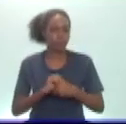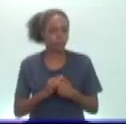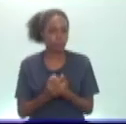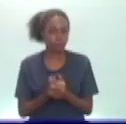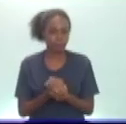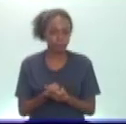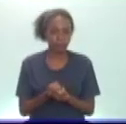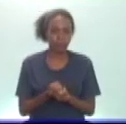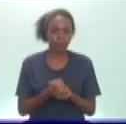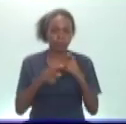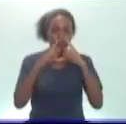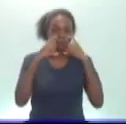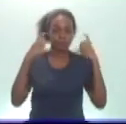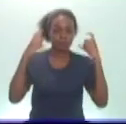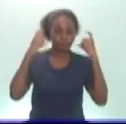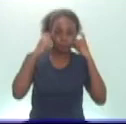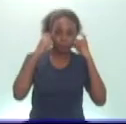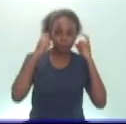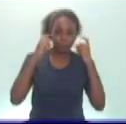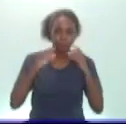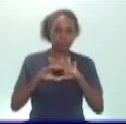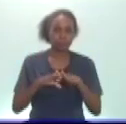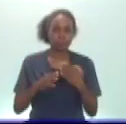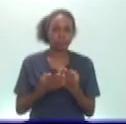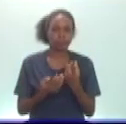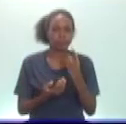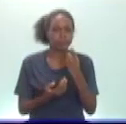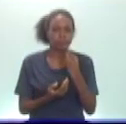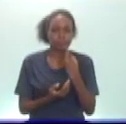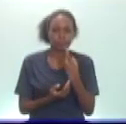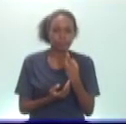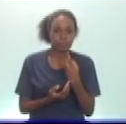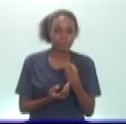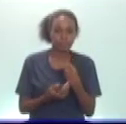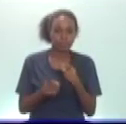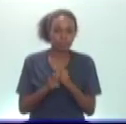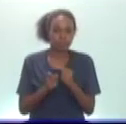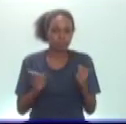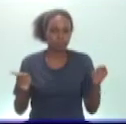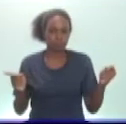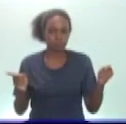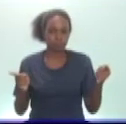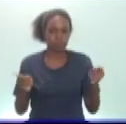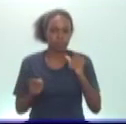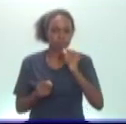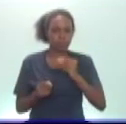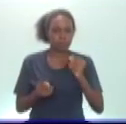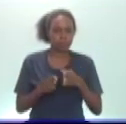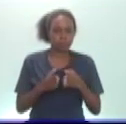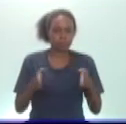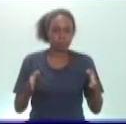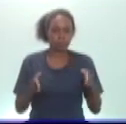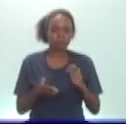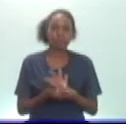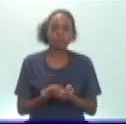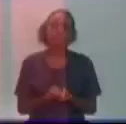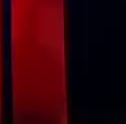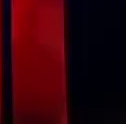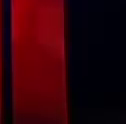manos, el uso del nasobuco y el tan necesitado distanciamiento sanitario. Quédese en casa, nos vemos.